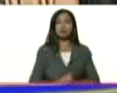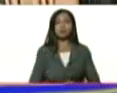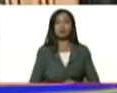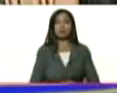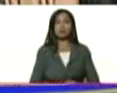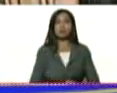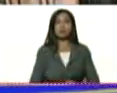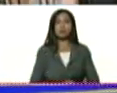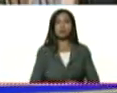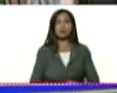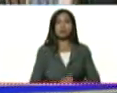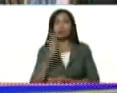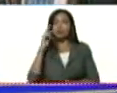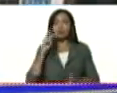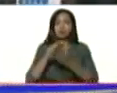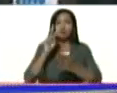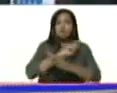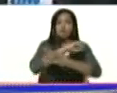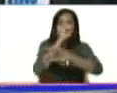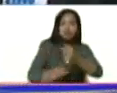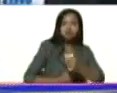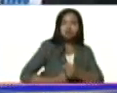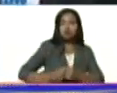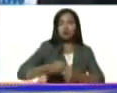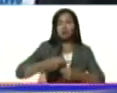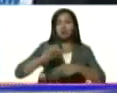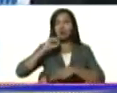hoy por hoy como una gran potencia